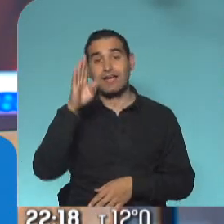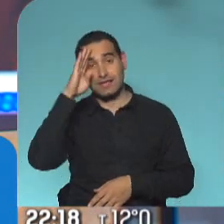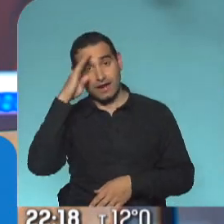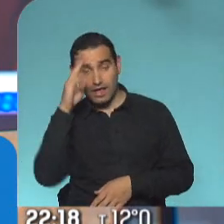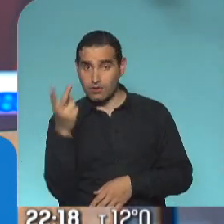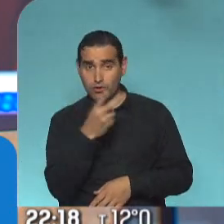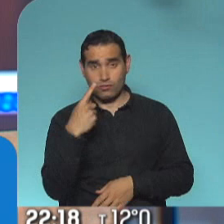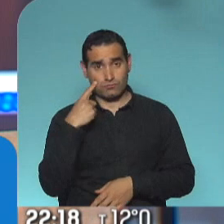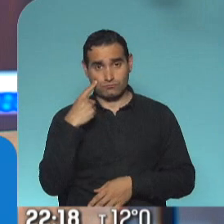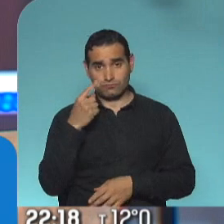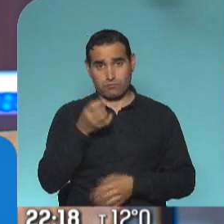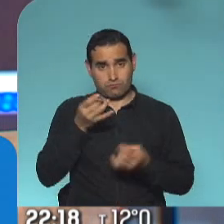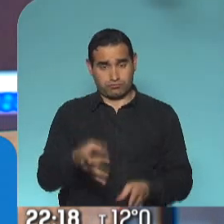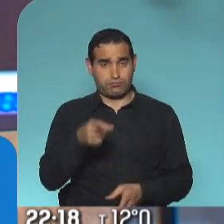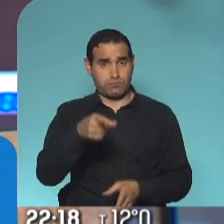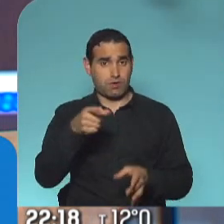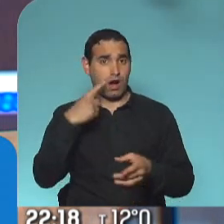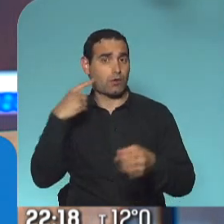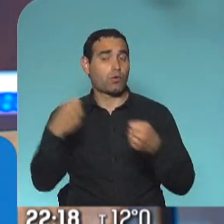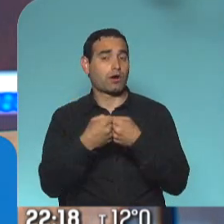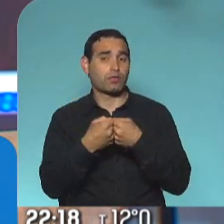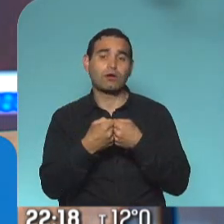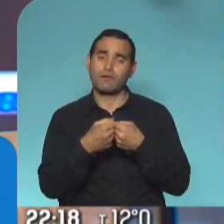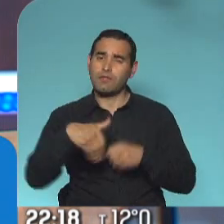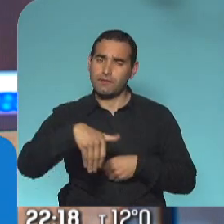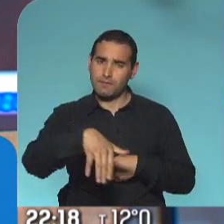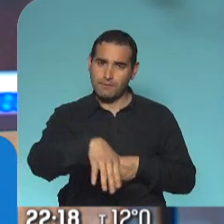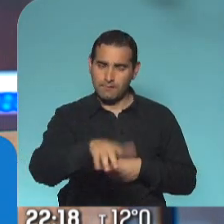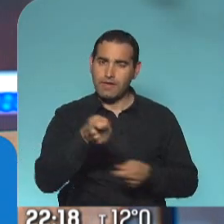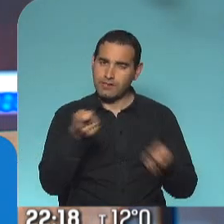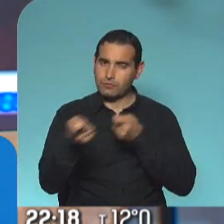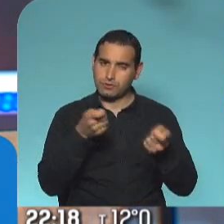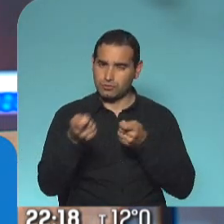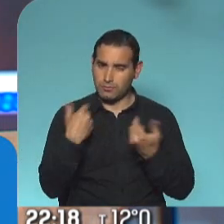oponían a este acuerdo, también lo pueden usar como carta en las próximas negociaciones.